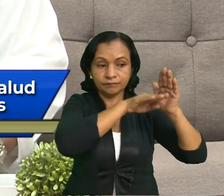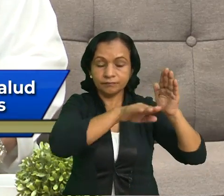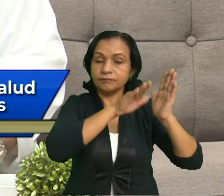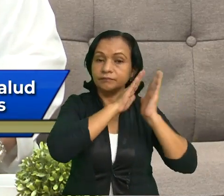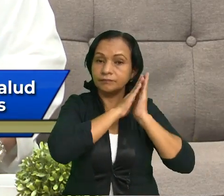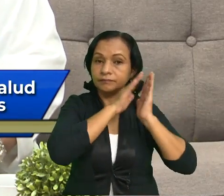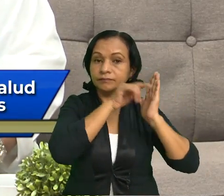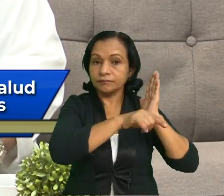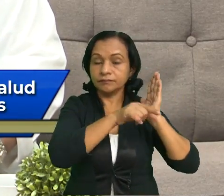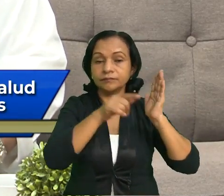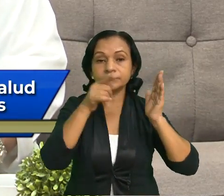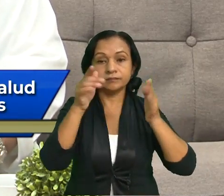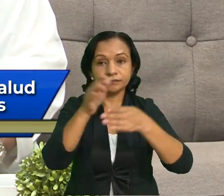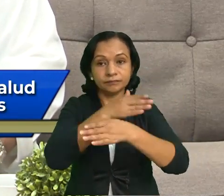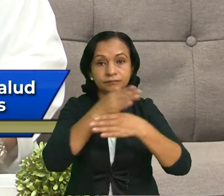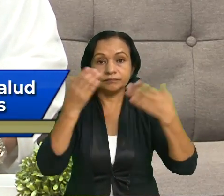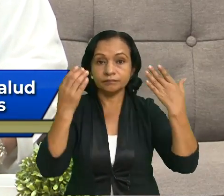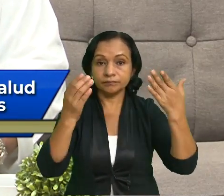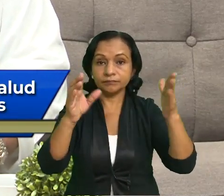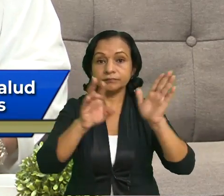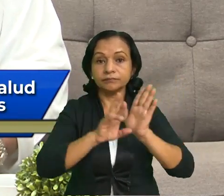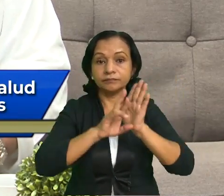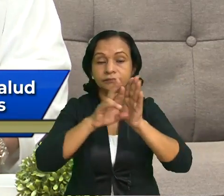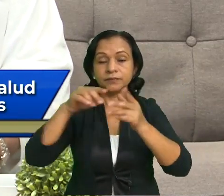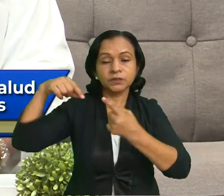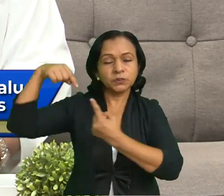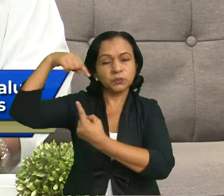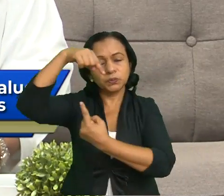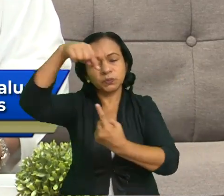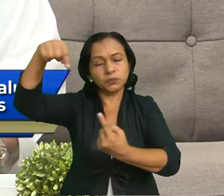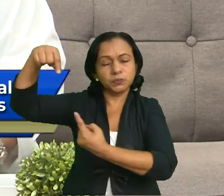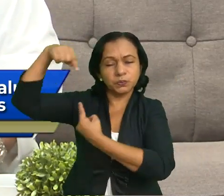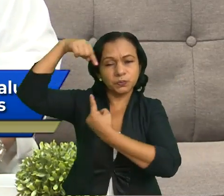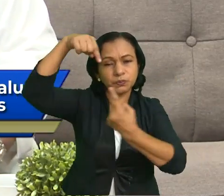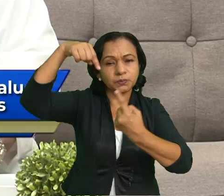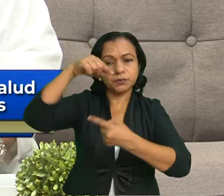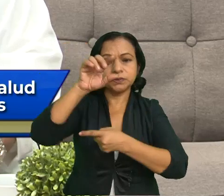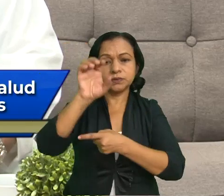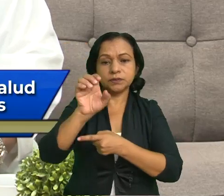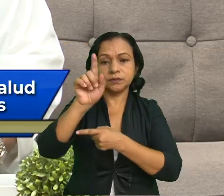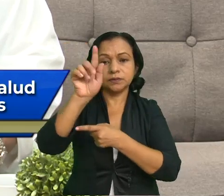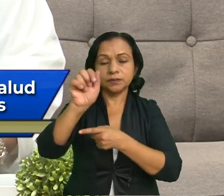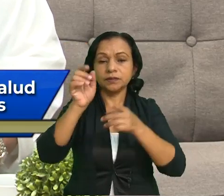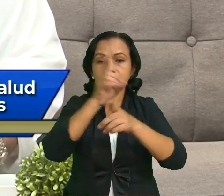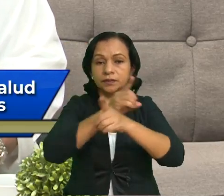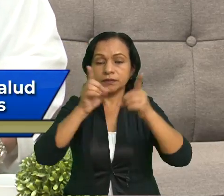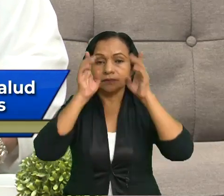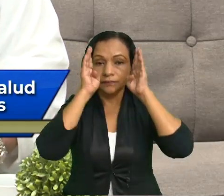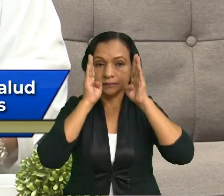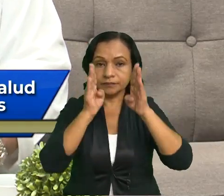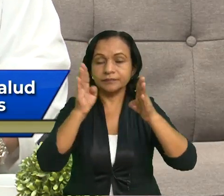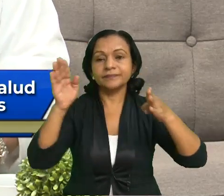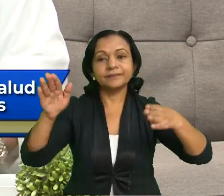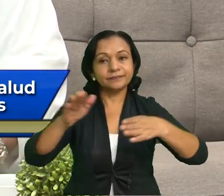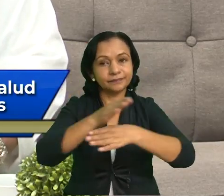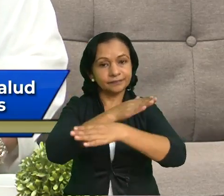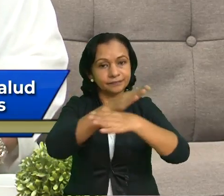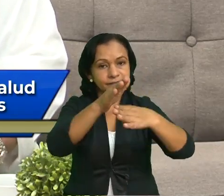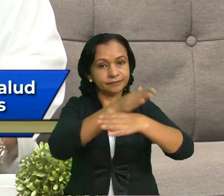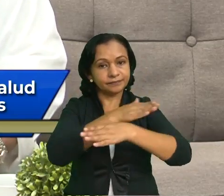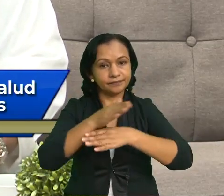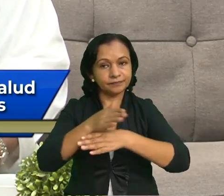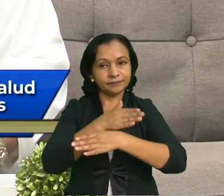abordaje de las consecuencias de los resultados del huracán eta tenemos que garantizar la atención en esos diferentes nosotros